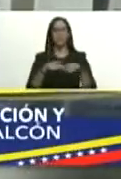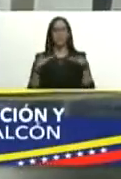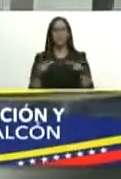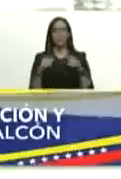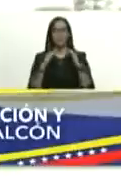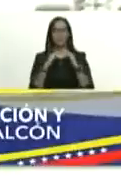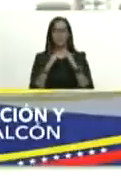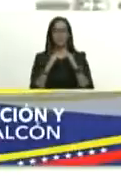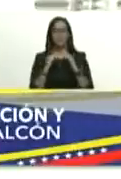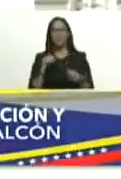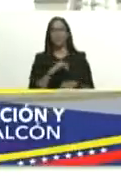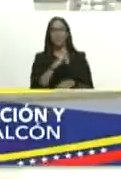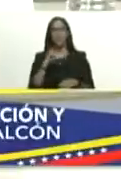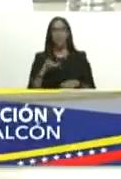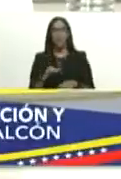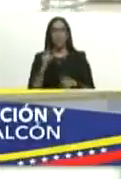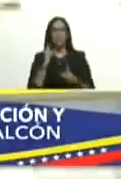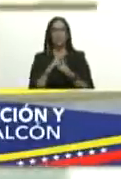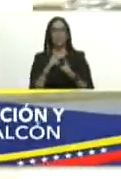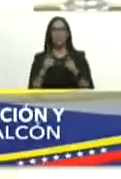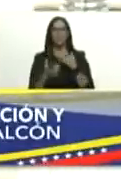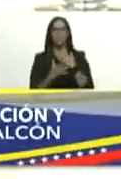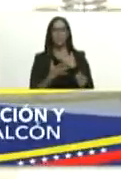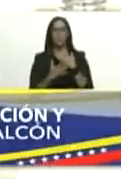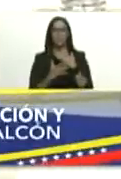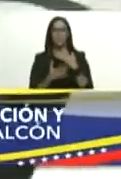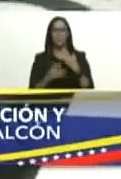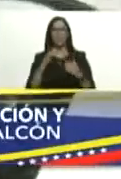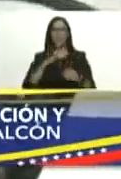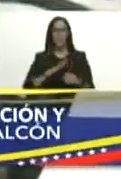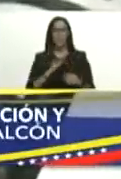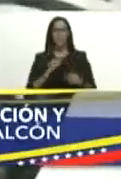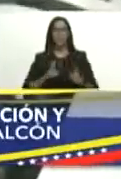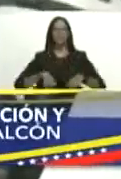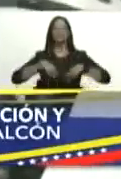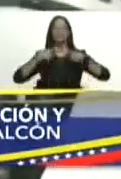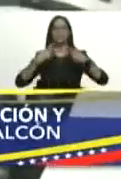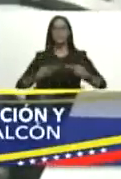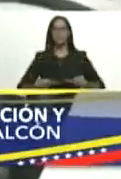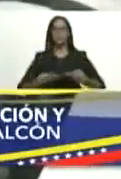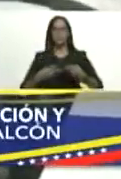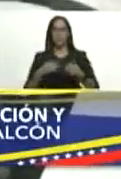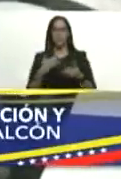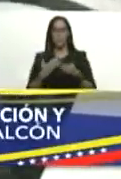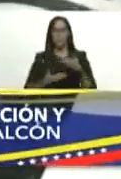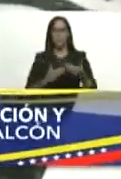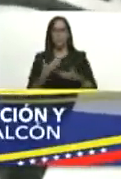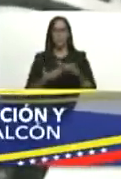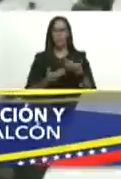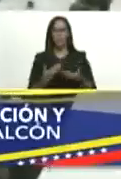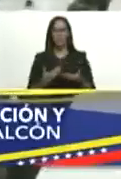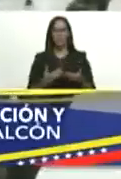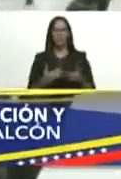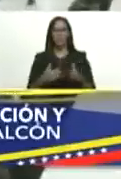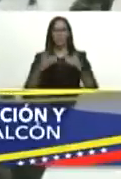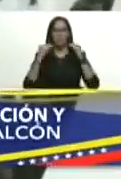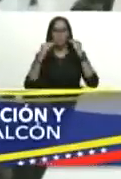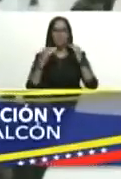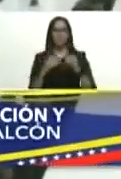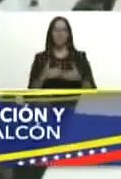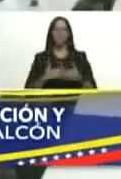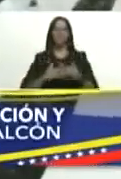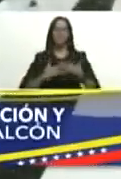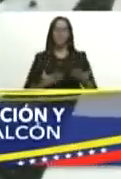residencial. Igualmente, desde esta tecnología estamos innovando con un proceso de alta calidad,